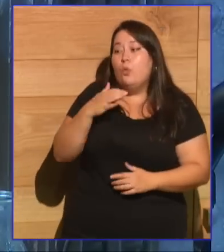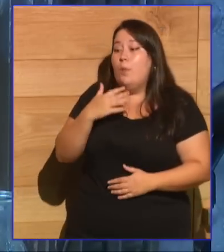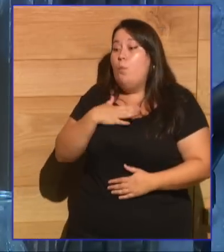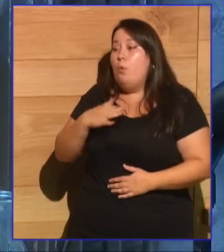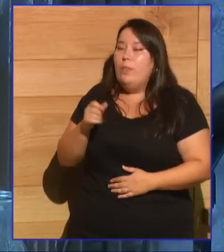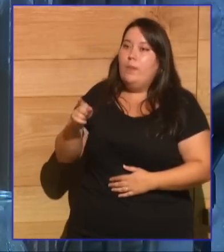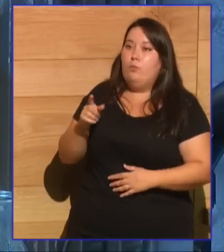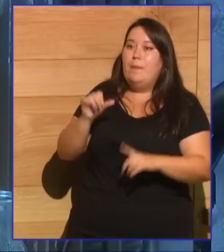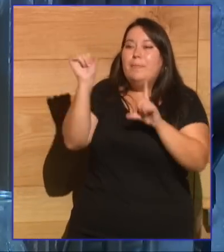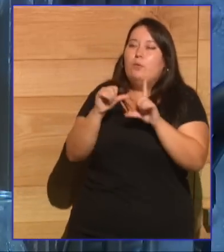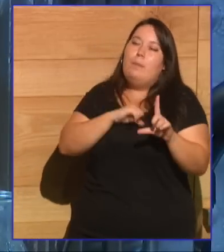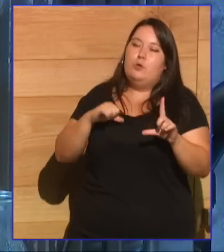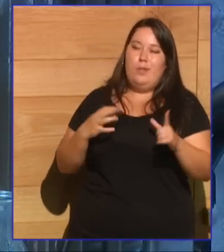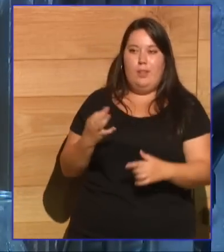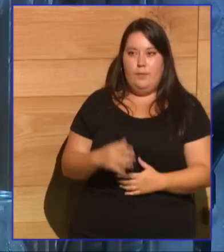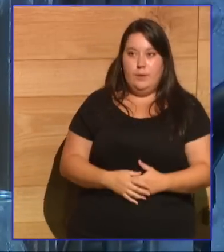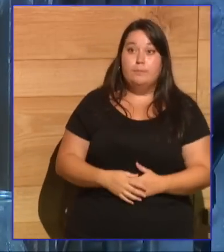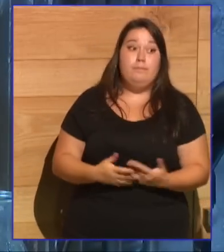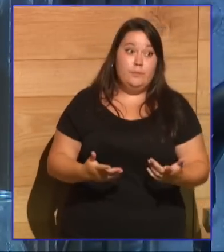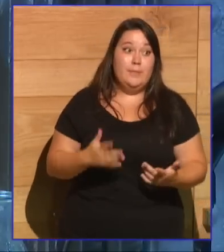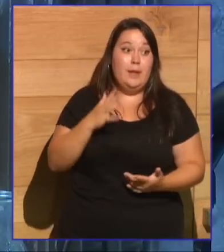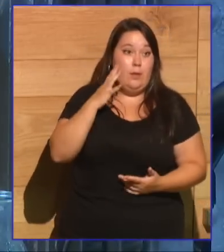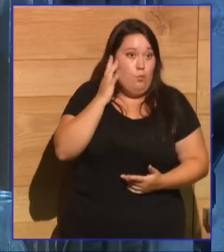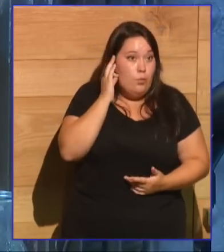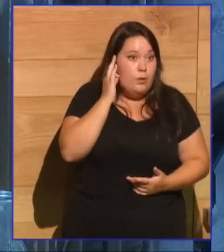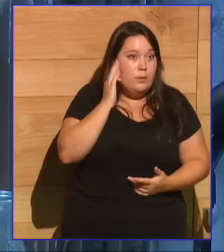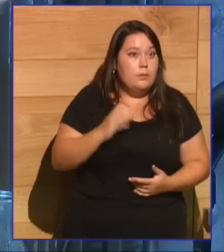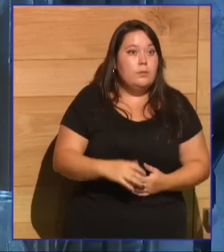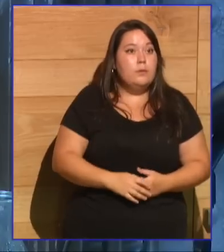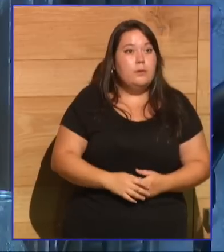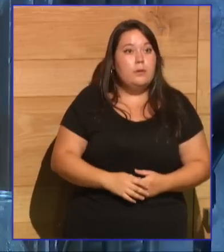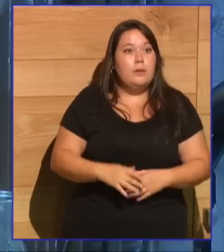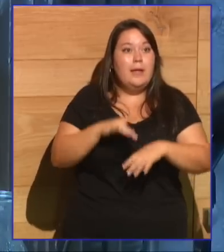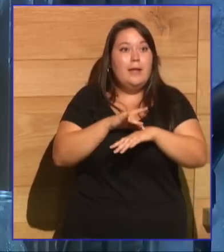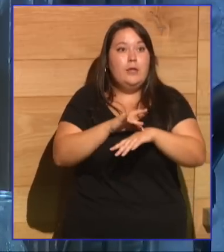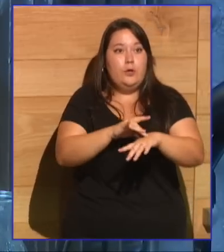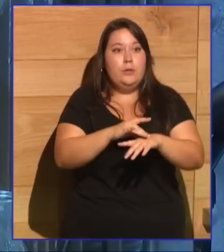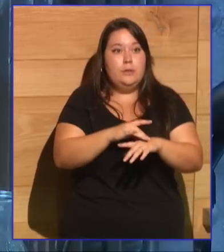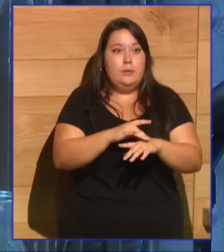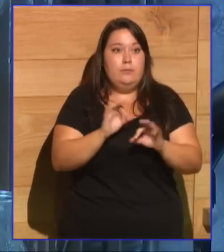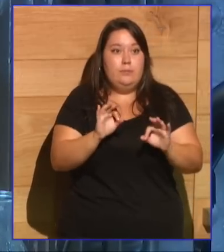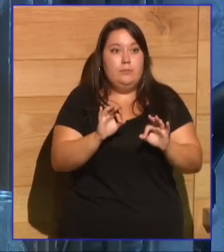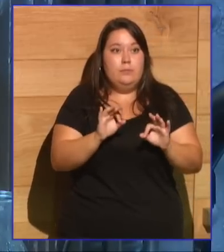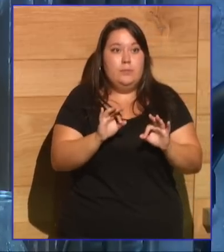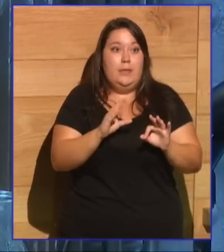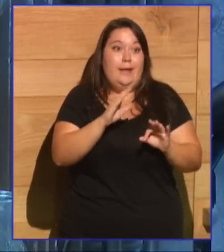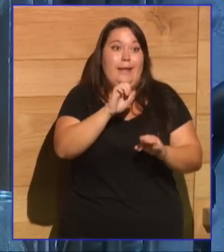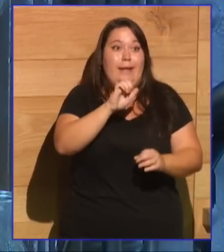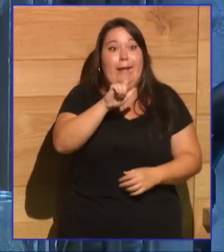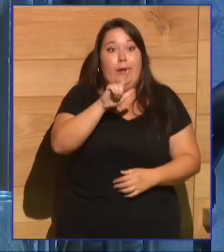contaba rodrigo al principio y esta muchacha que a la sazón es la guionista y sólo tenía un crédito en saber que el corcel negro